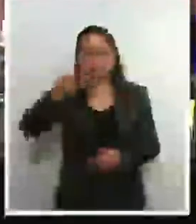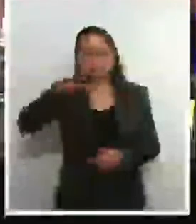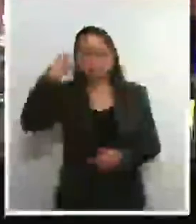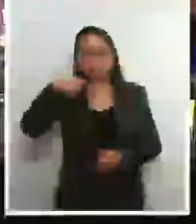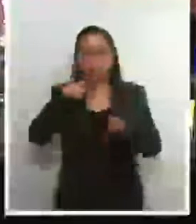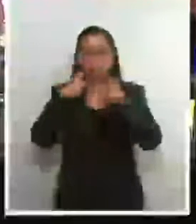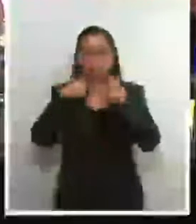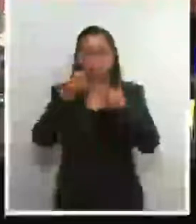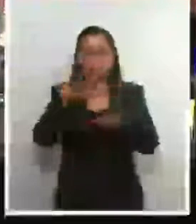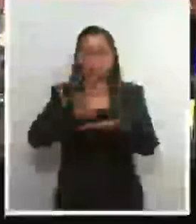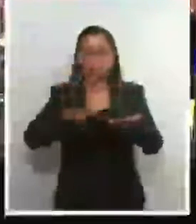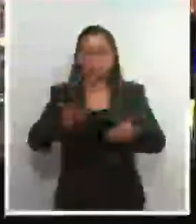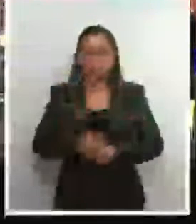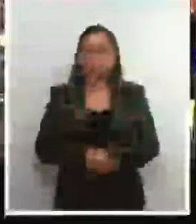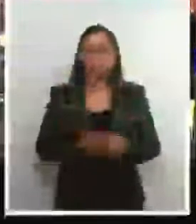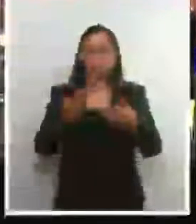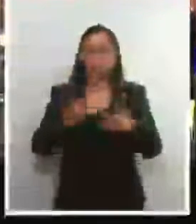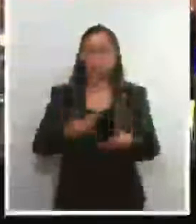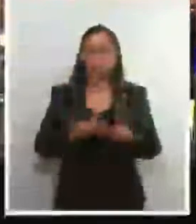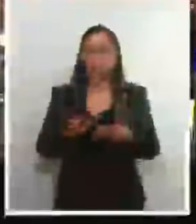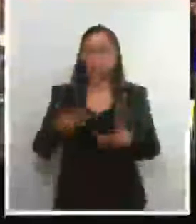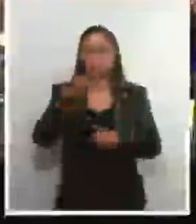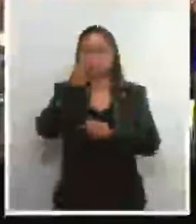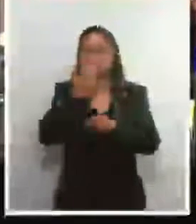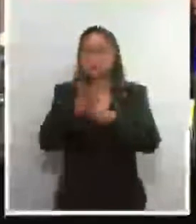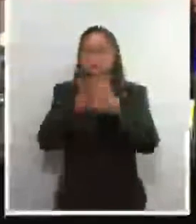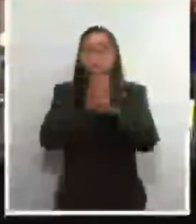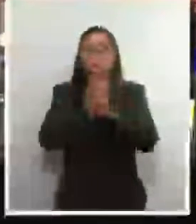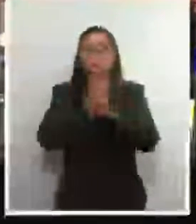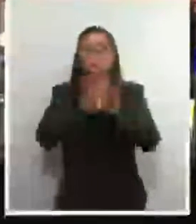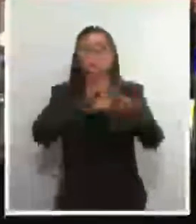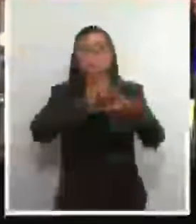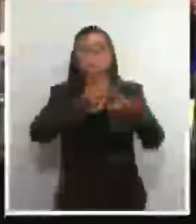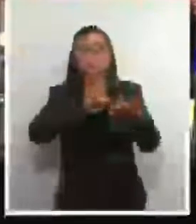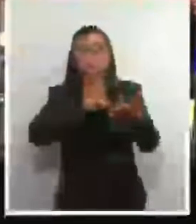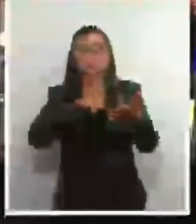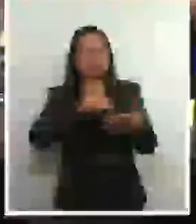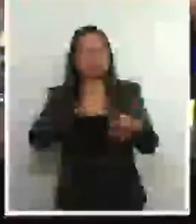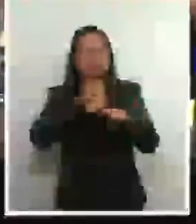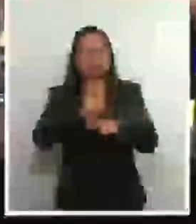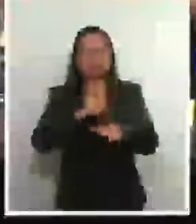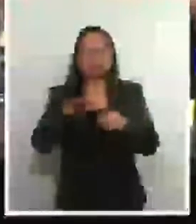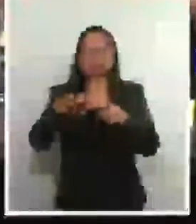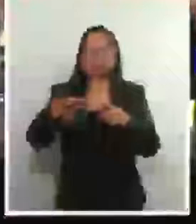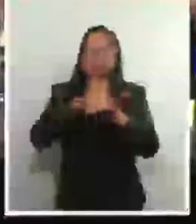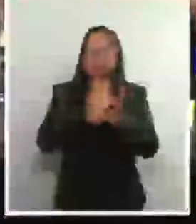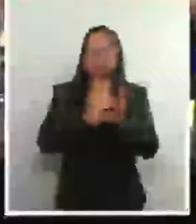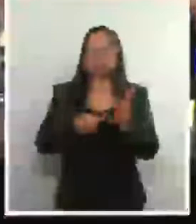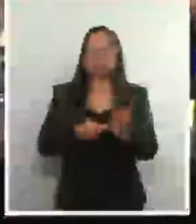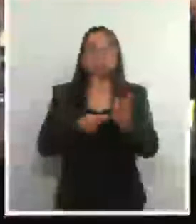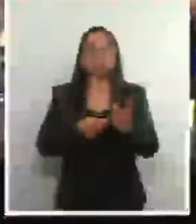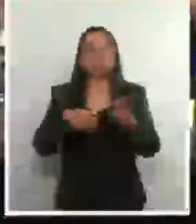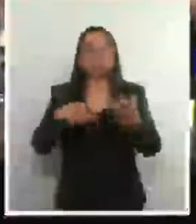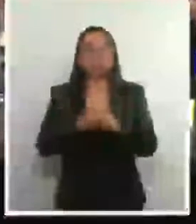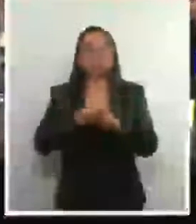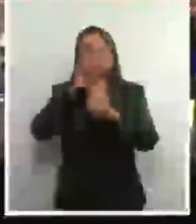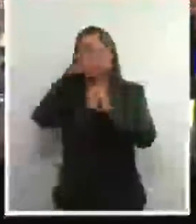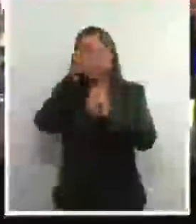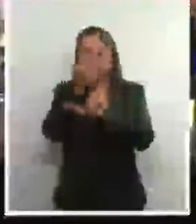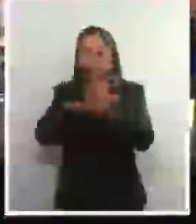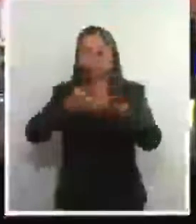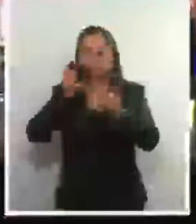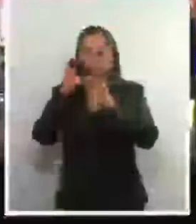admite a discusión. Proceda la Secretaría ahora a dar lectura a las reservas de consenso que presenta